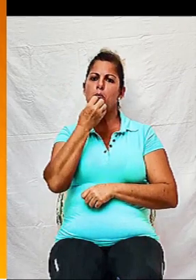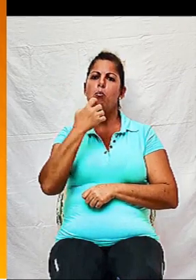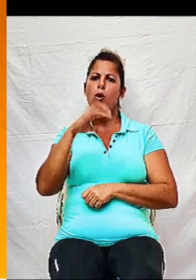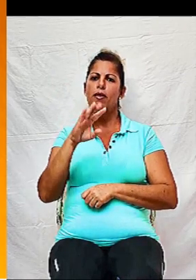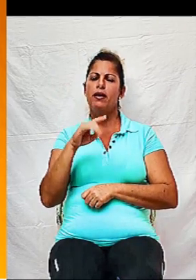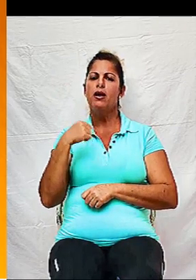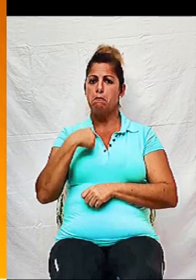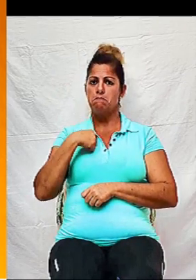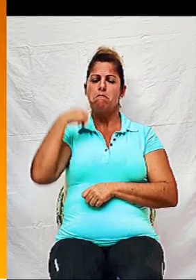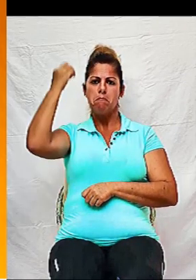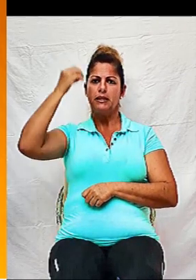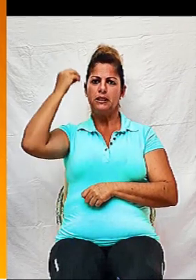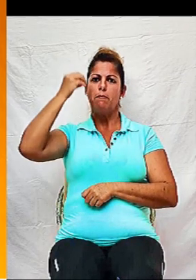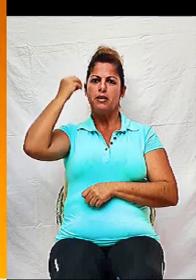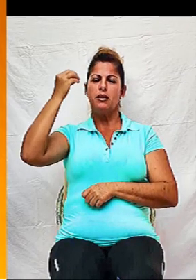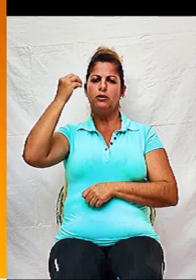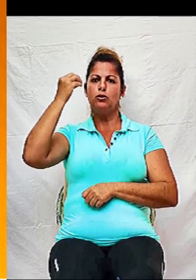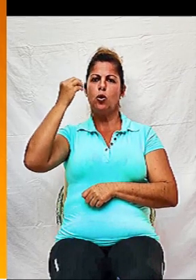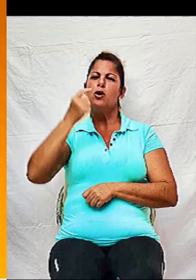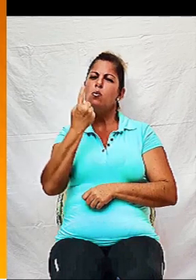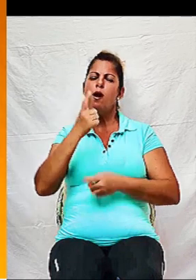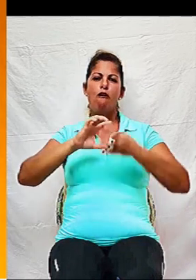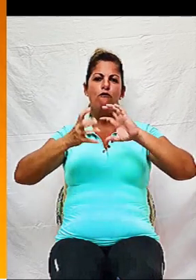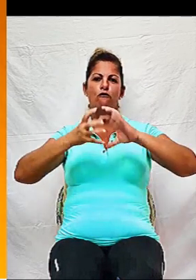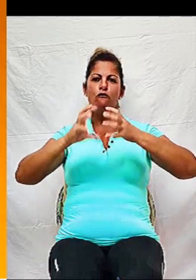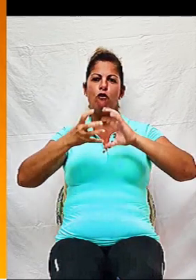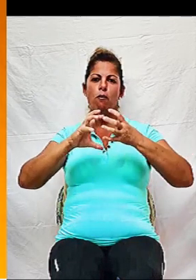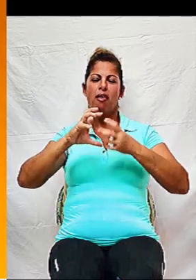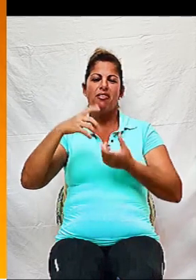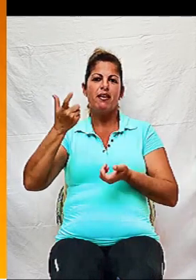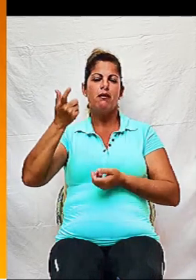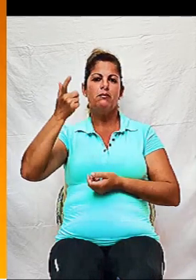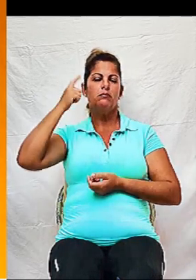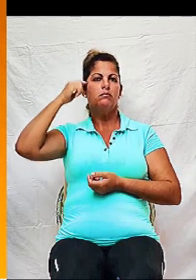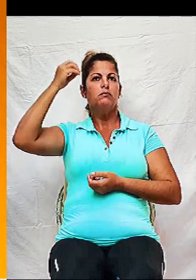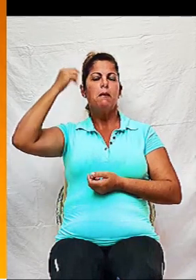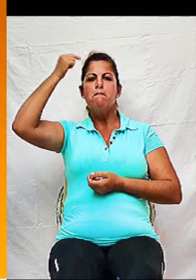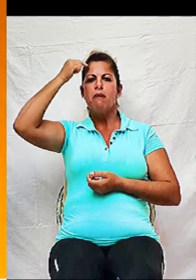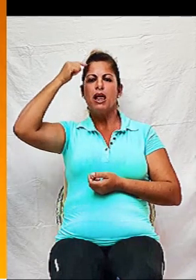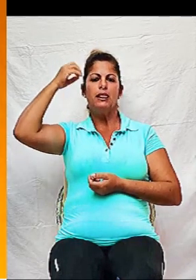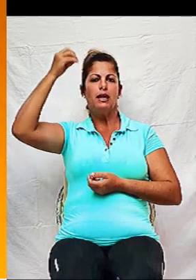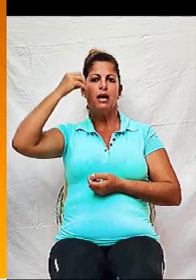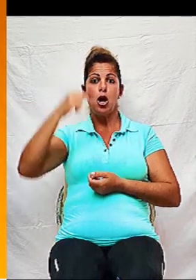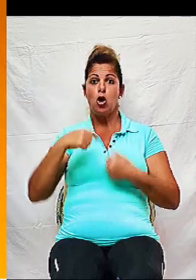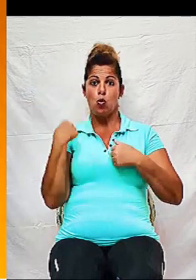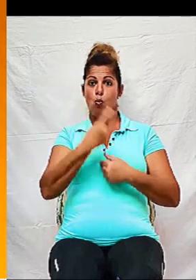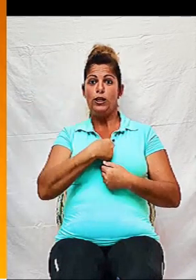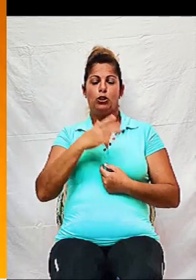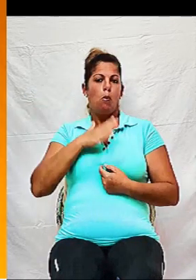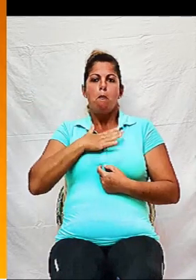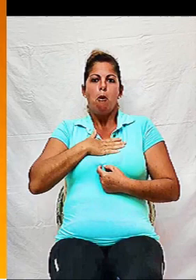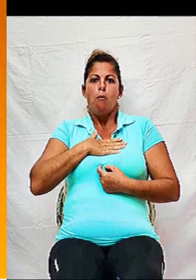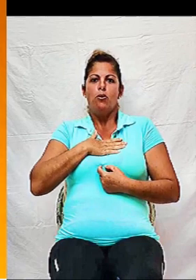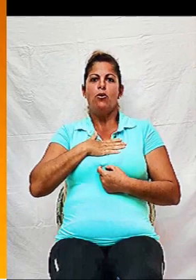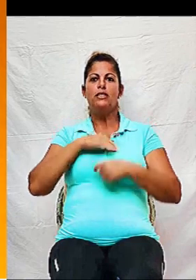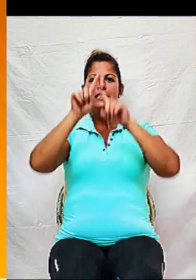¿No son acaso nuestros pensamientos involuntarios más que una forma de proyección mental? ¿Nuestro